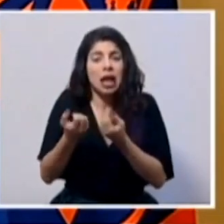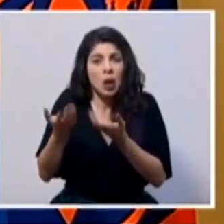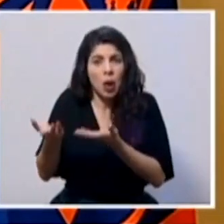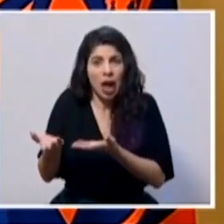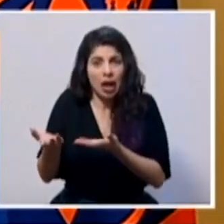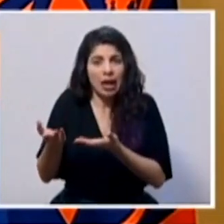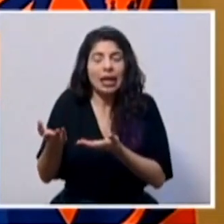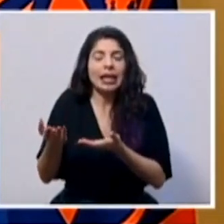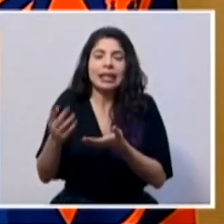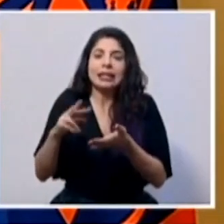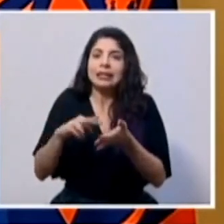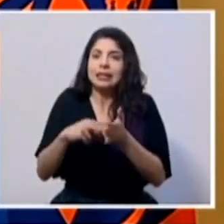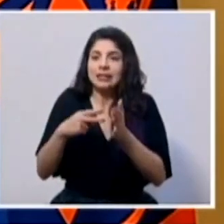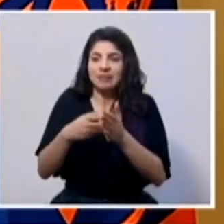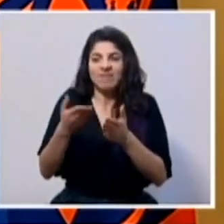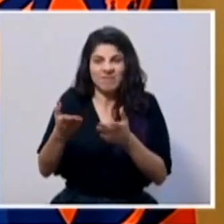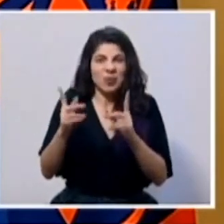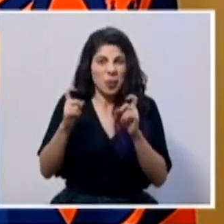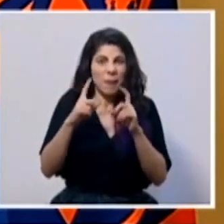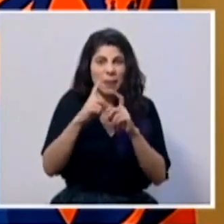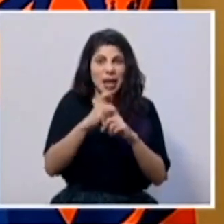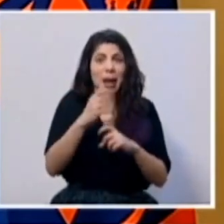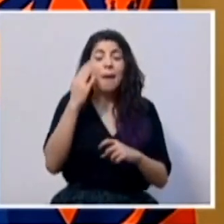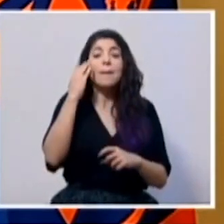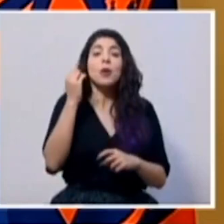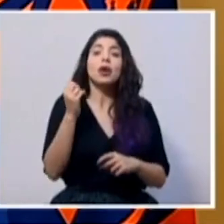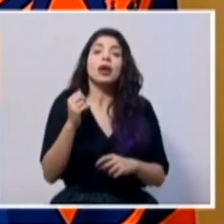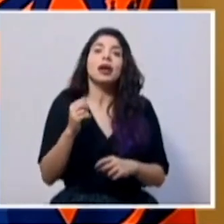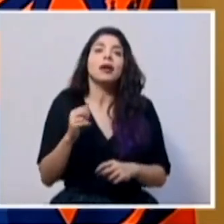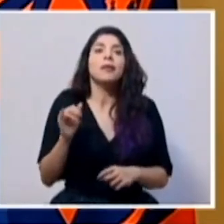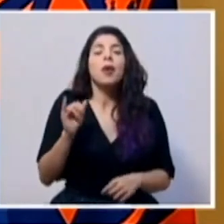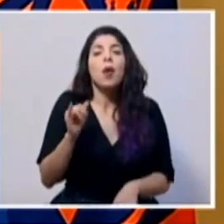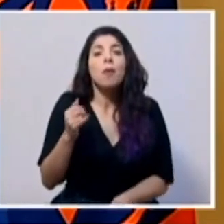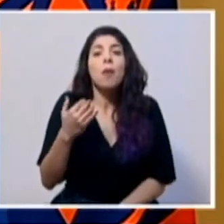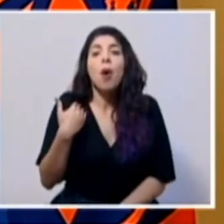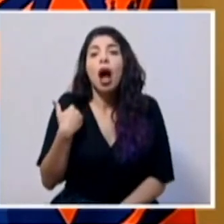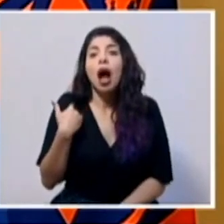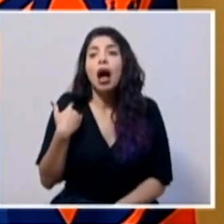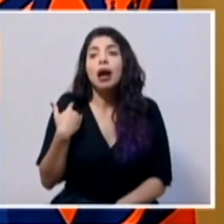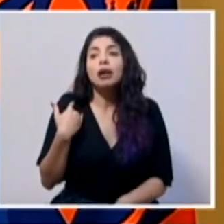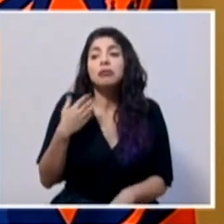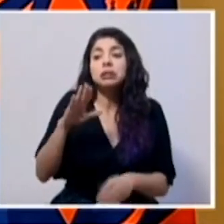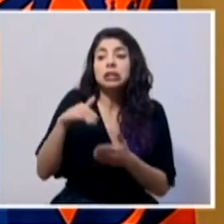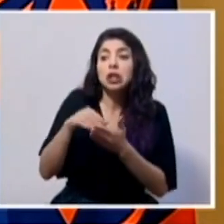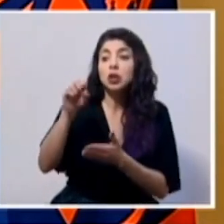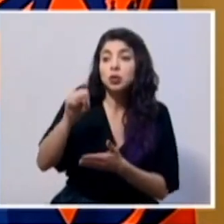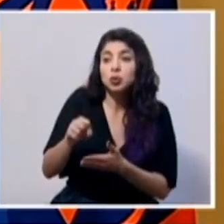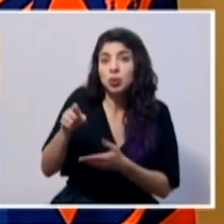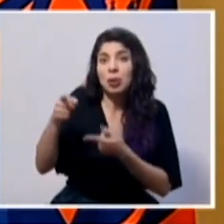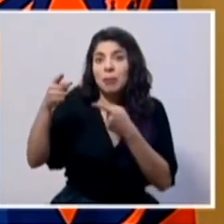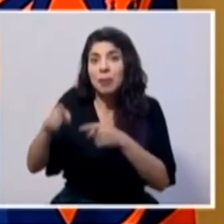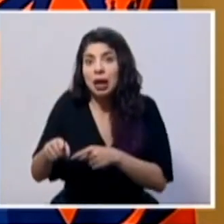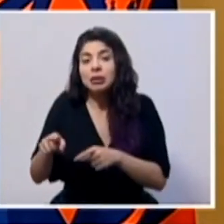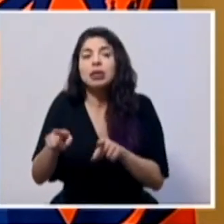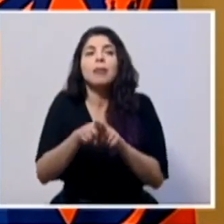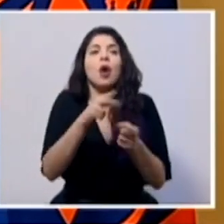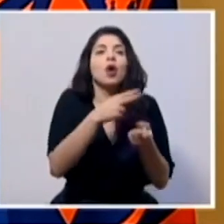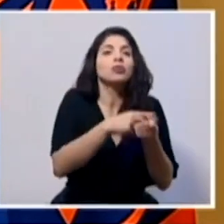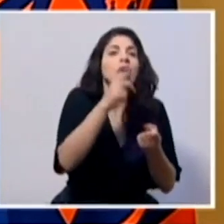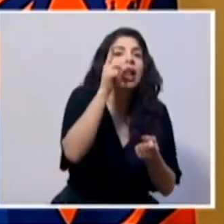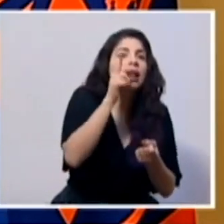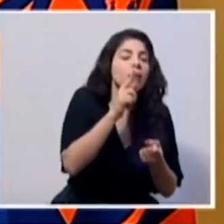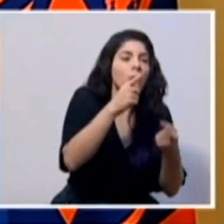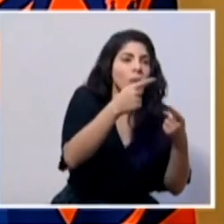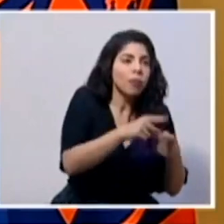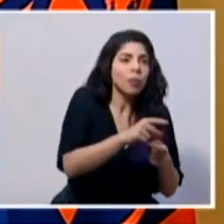Así es esto de complicado, porque como tenemos esos casos en la Central Sur, hemos tenido, por ejemplo, en el Hospital de Limón,